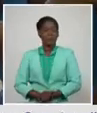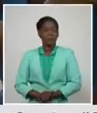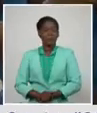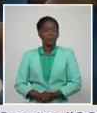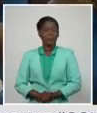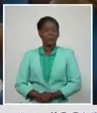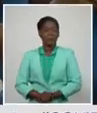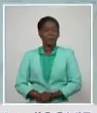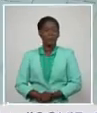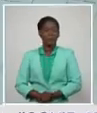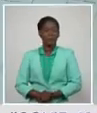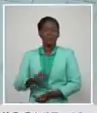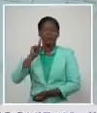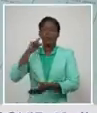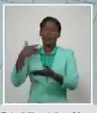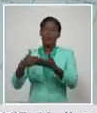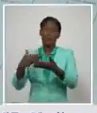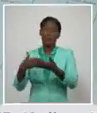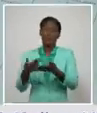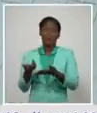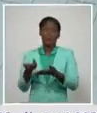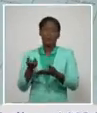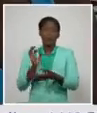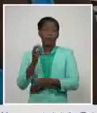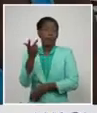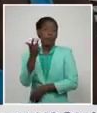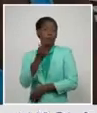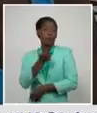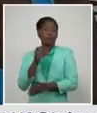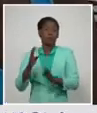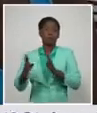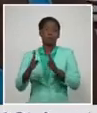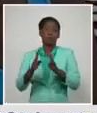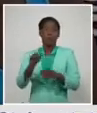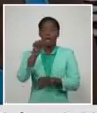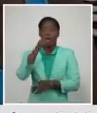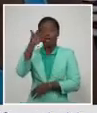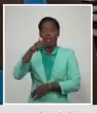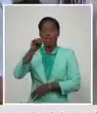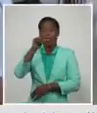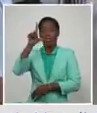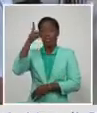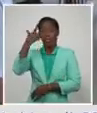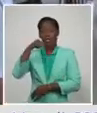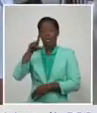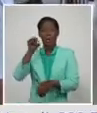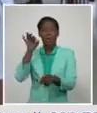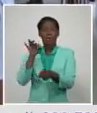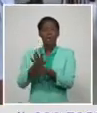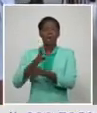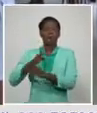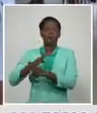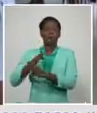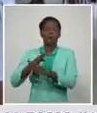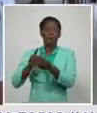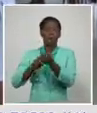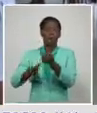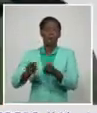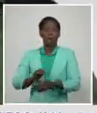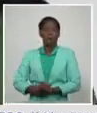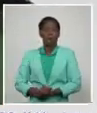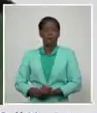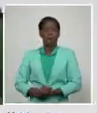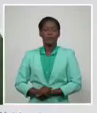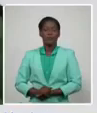El ensayo de intervención controlada con el candidato vacunal Abdala inició en Santiago de Cuba. La vicepresidenta del Consejo de